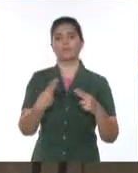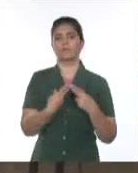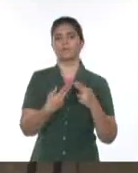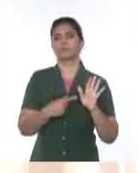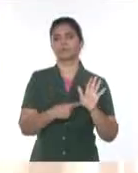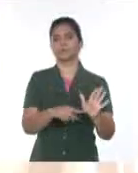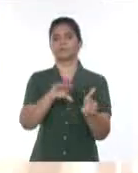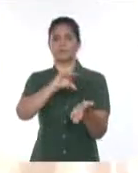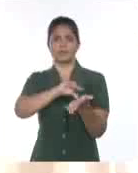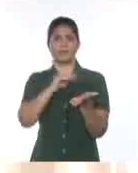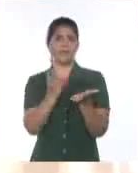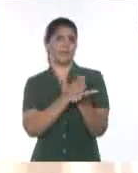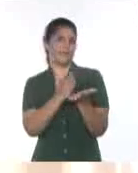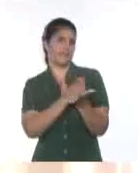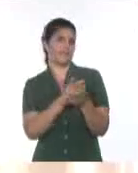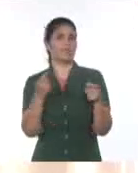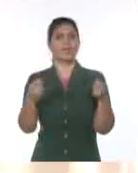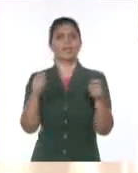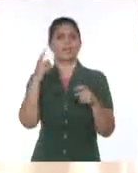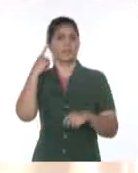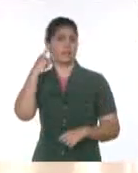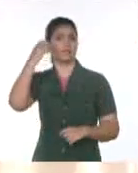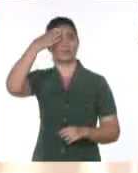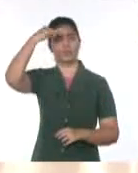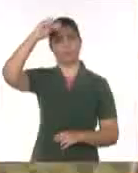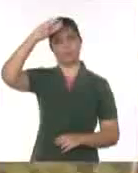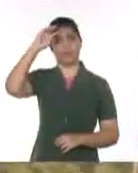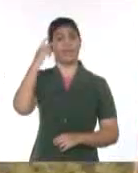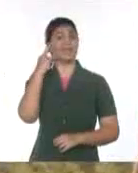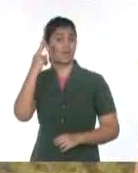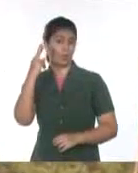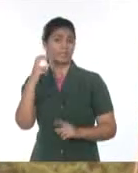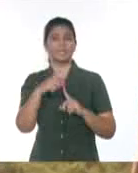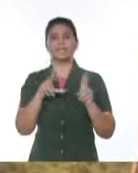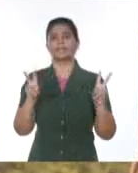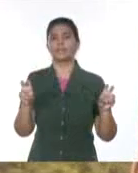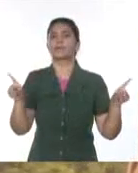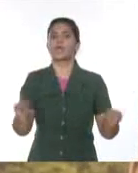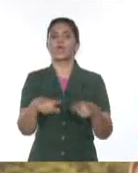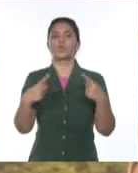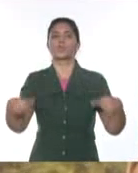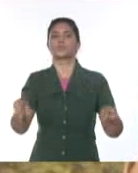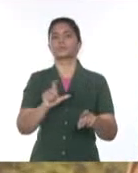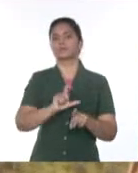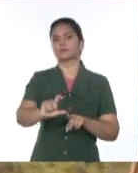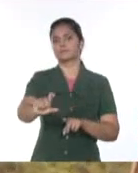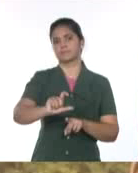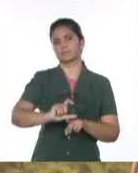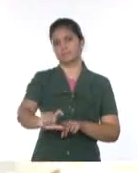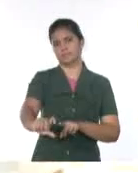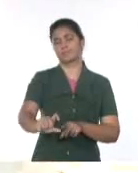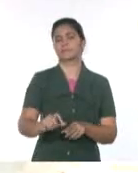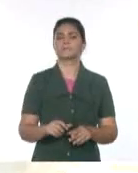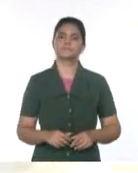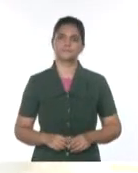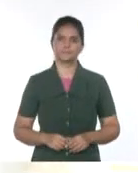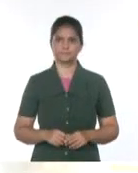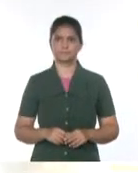Radio Cubana, que en esta edición se dedicó a la música campesina. Bueno, esta revista realmente, la Revistica, surge en